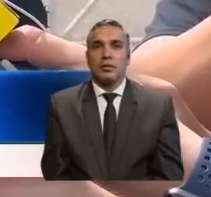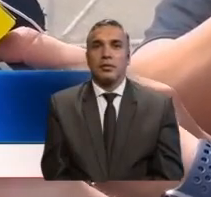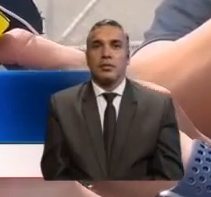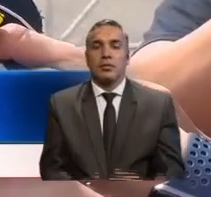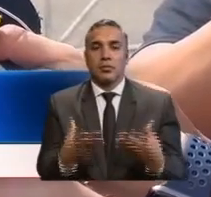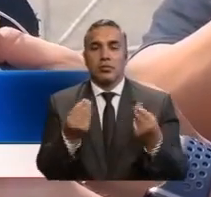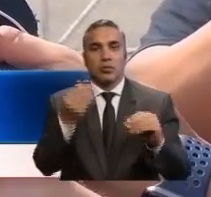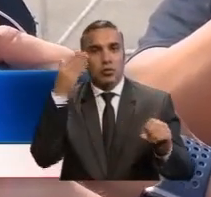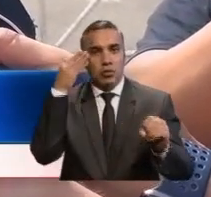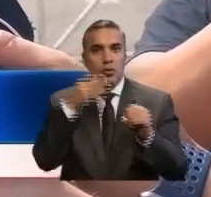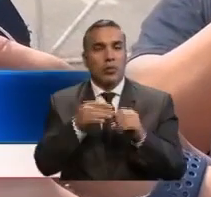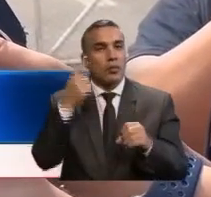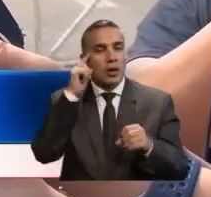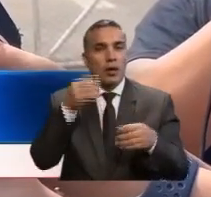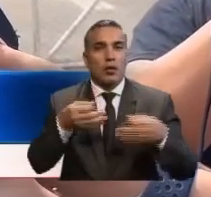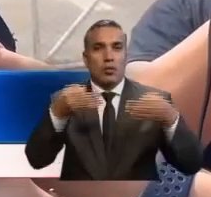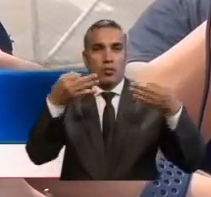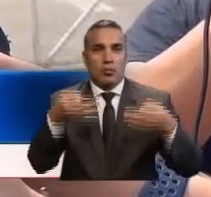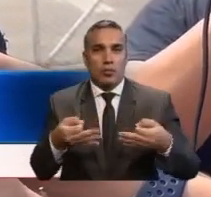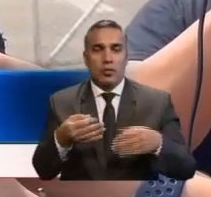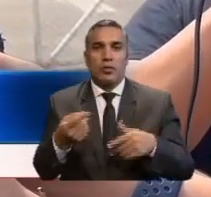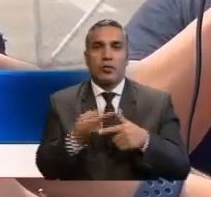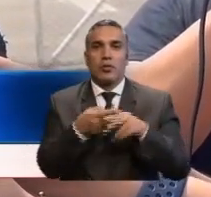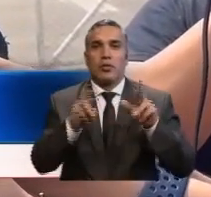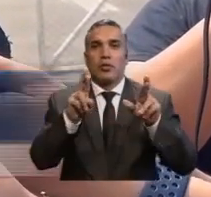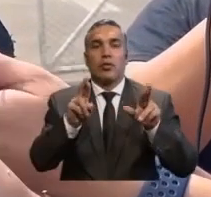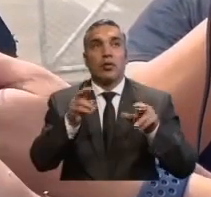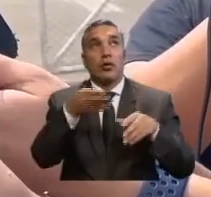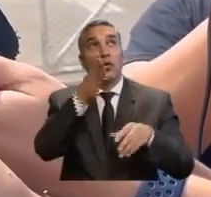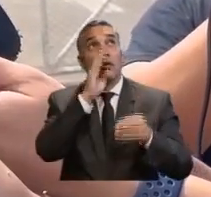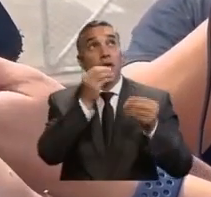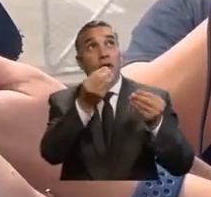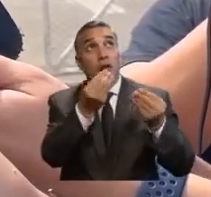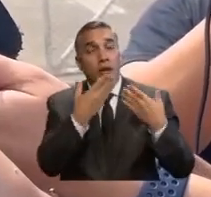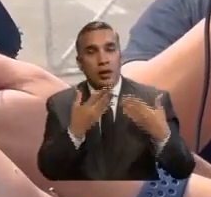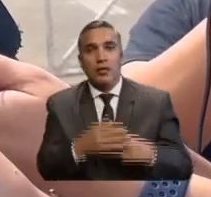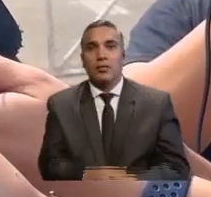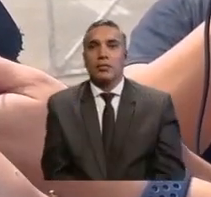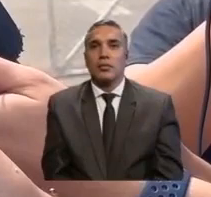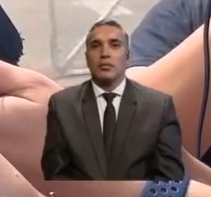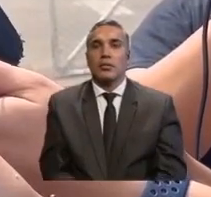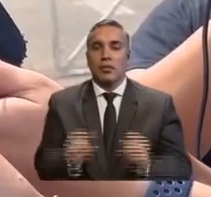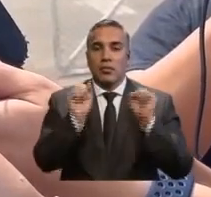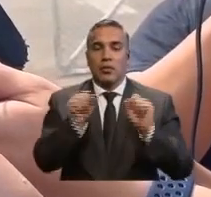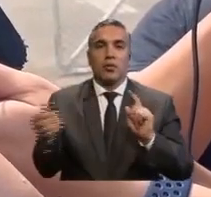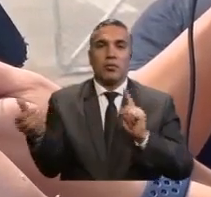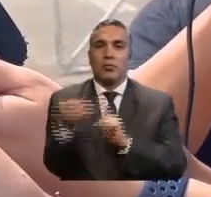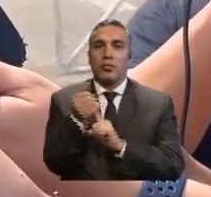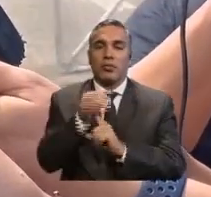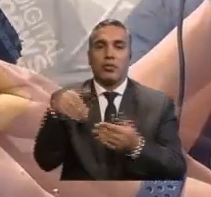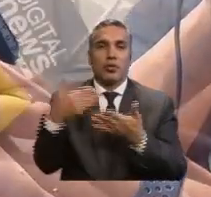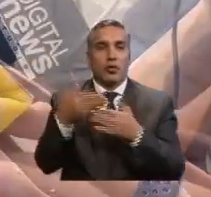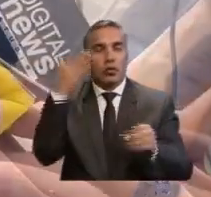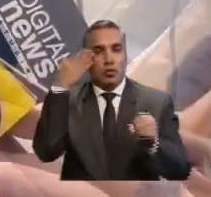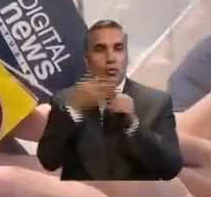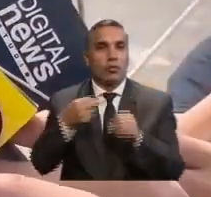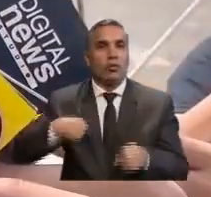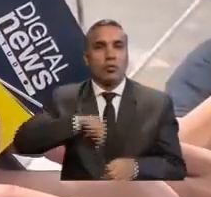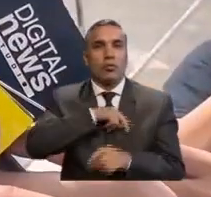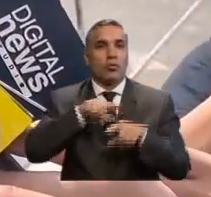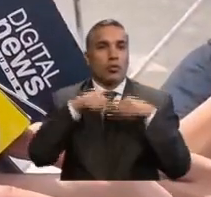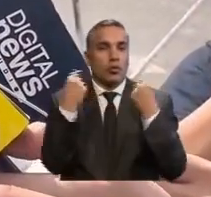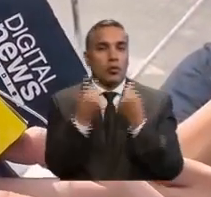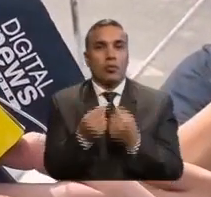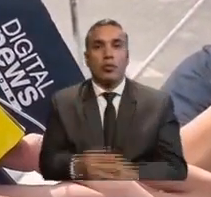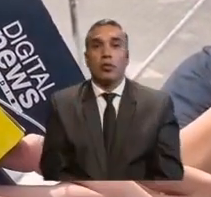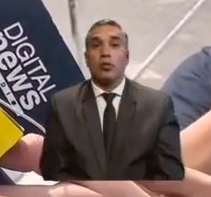metas por cumplir, y esperemos que con la bendición de Dios podamos conseguir todos los objetivos que tenemos como grupo, ¿no? Esperemos